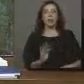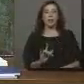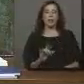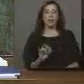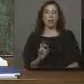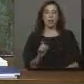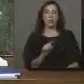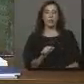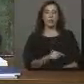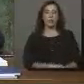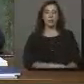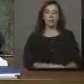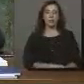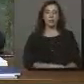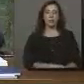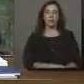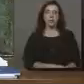Flores.